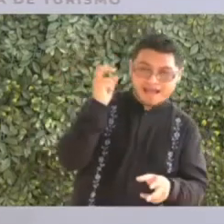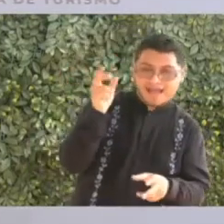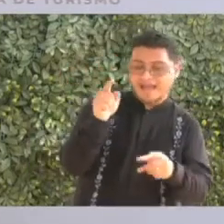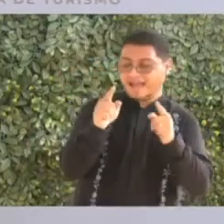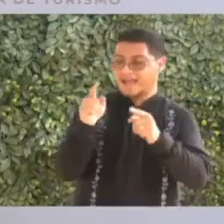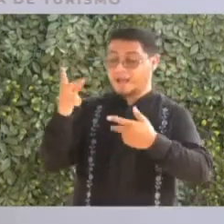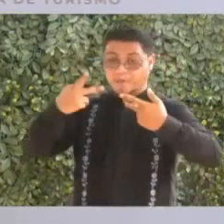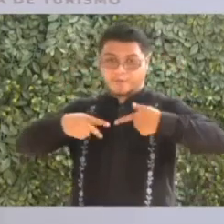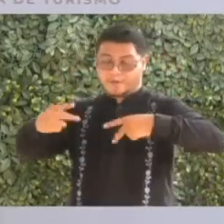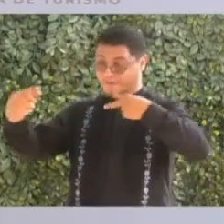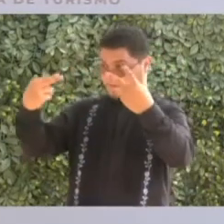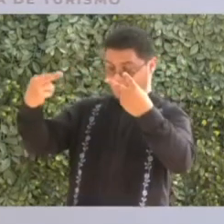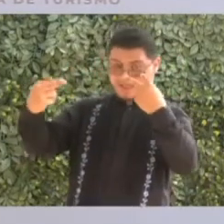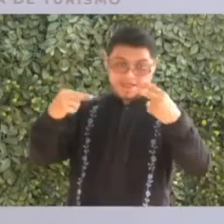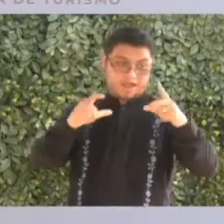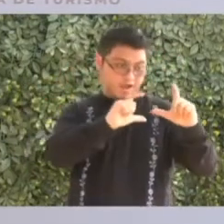pueblo,